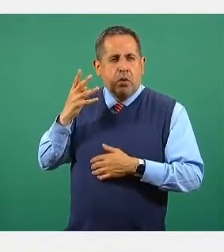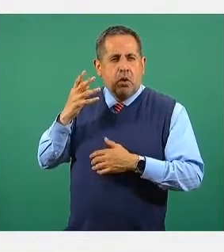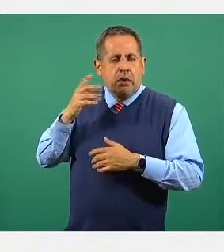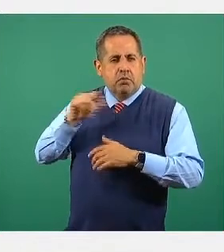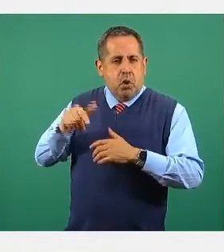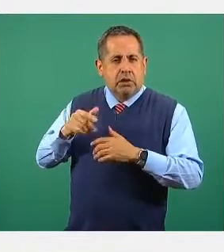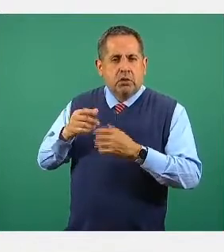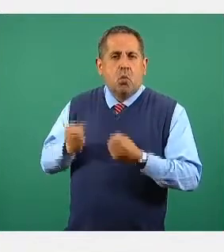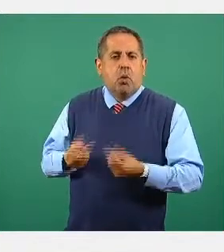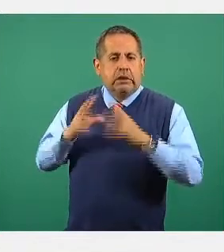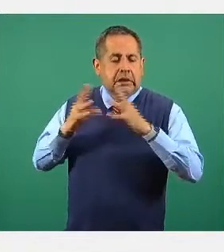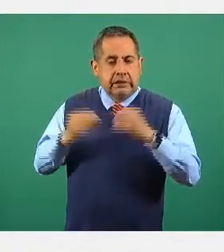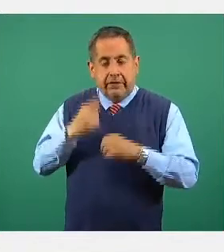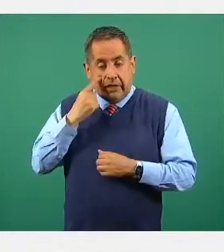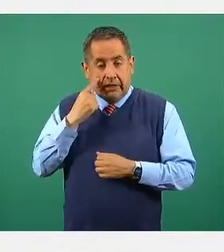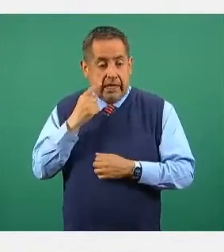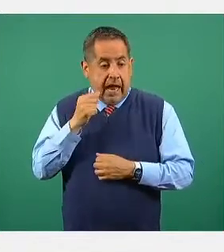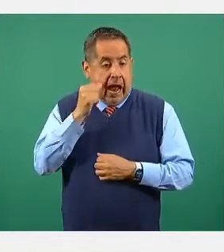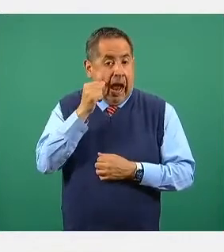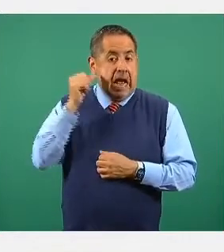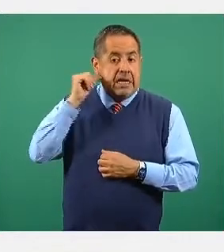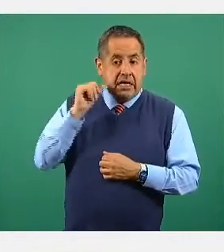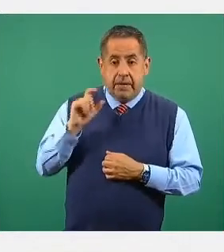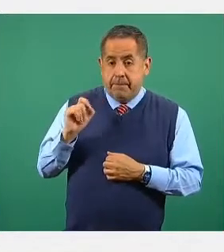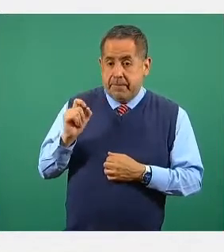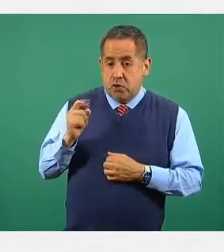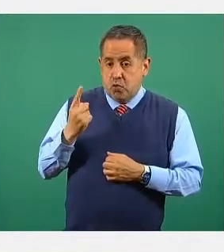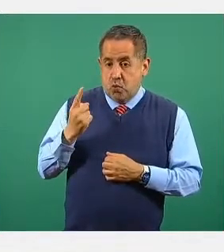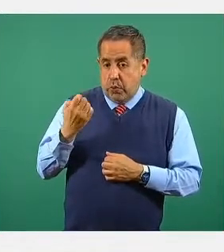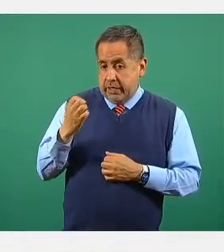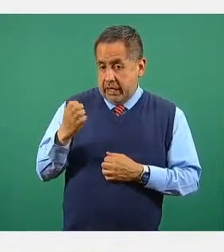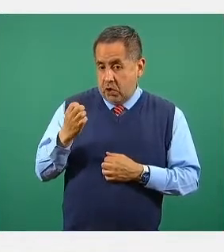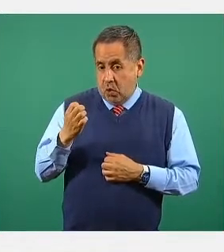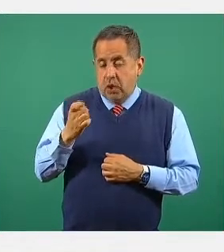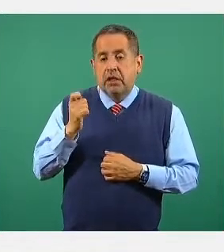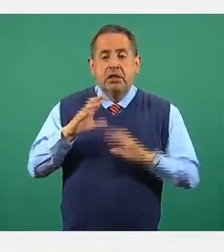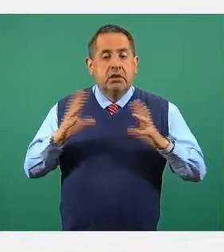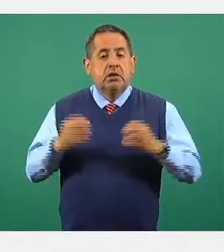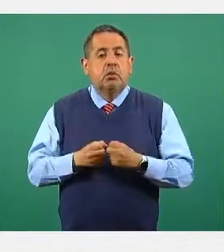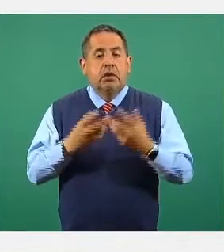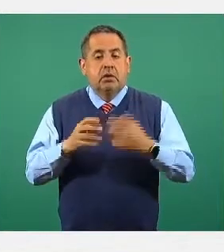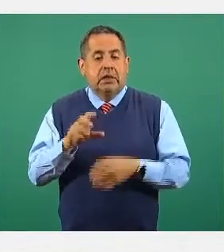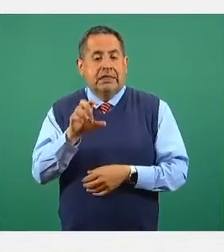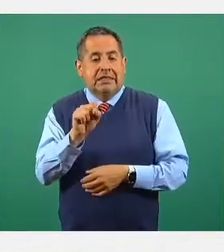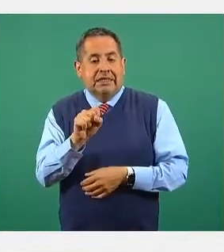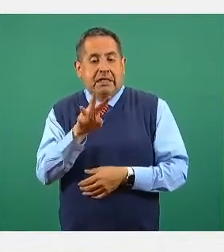Entonces actualizamos que para ayer 21 de enero se habían aplicado